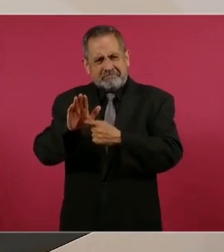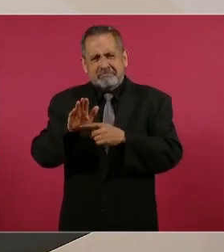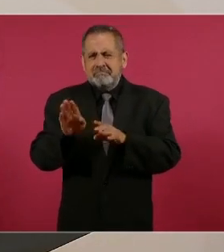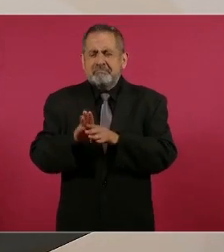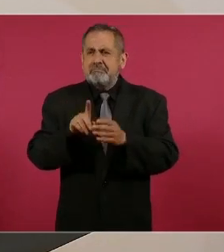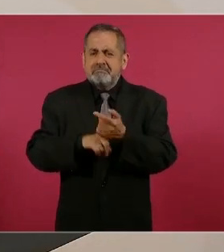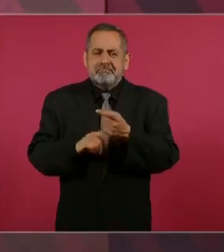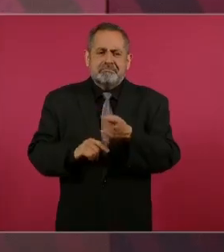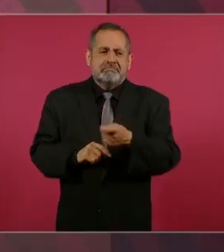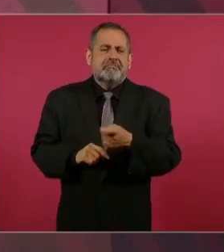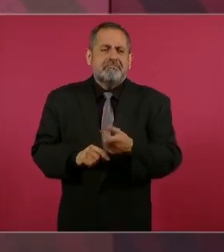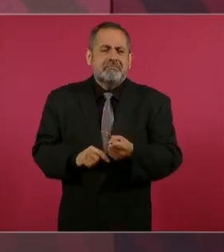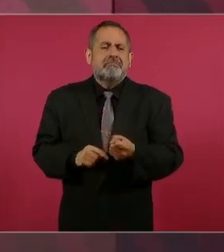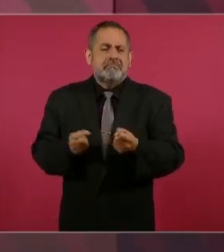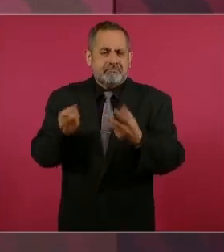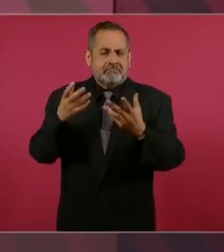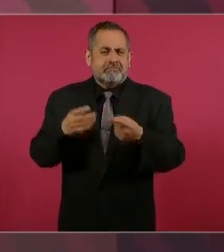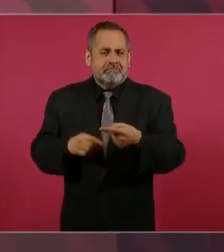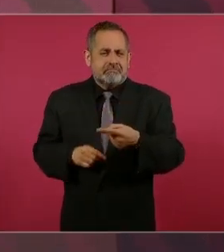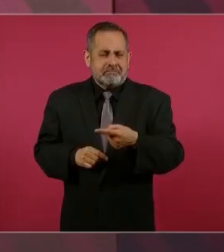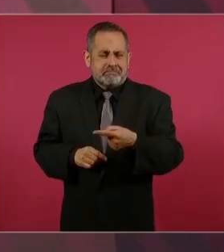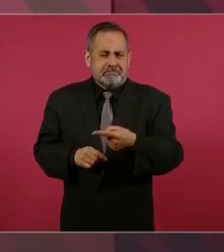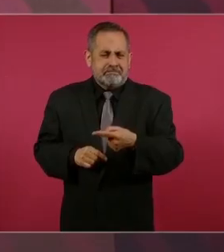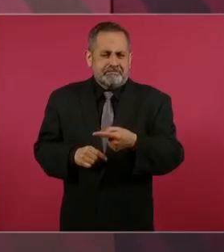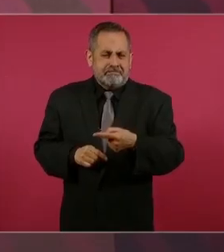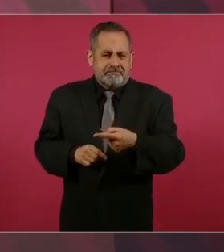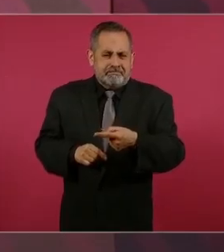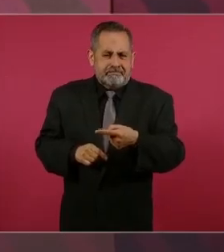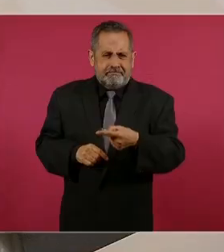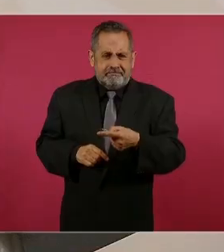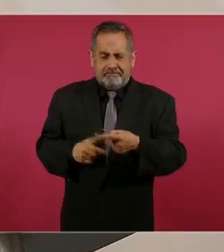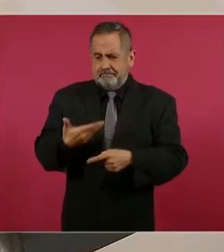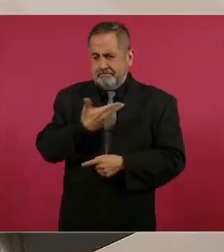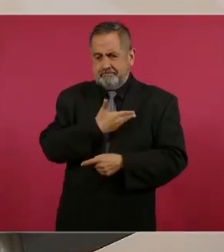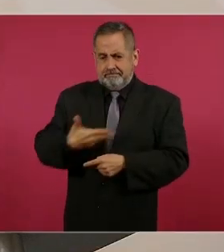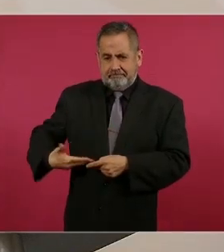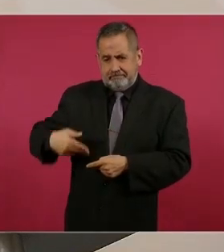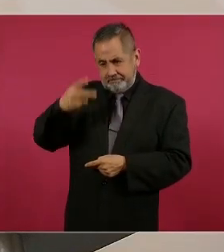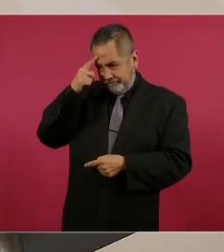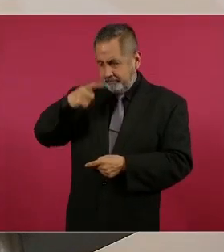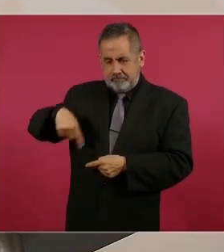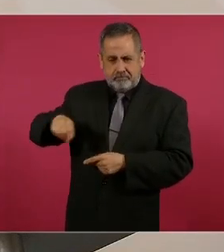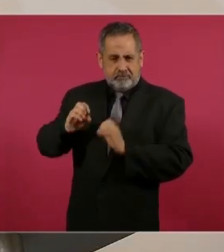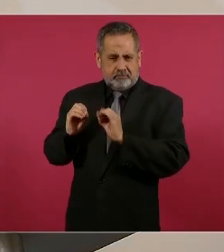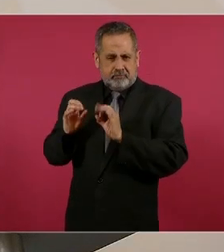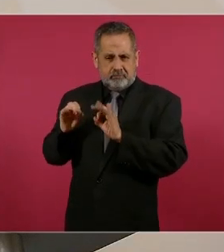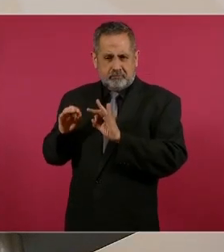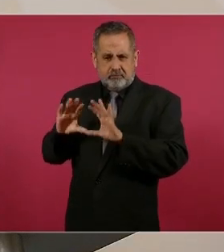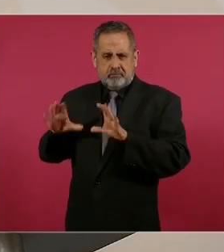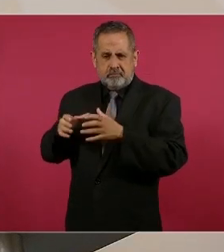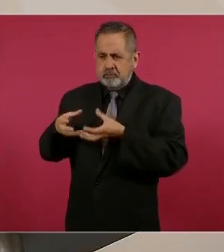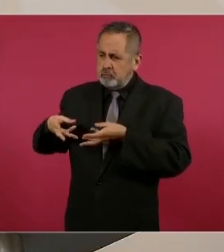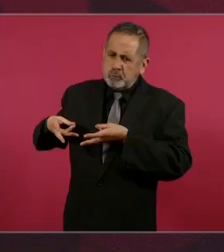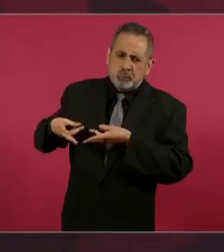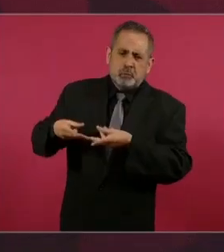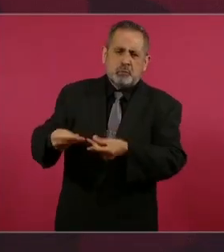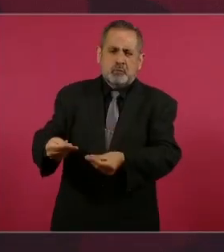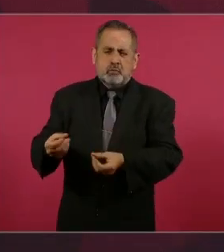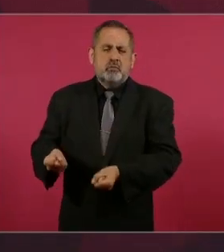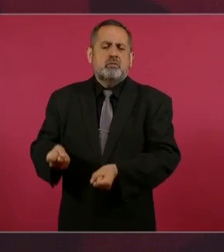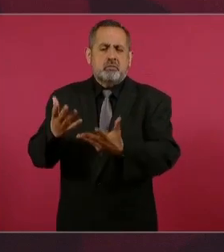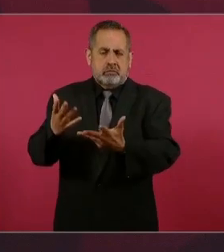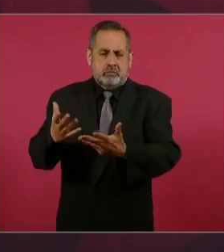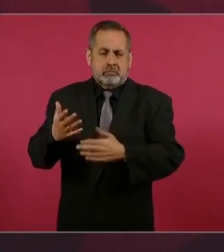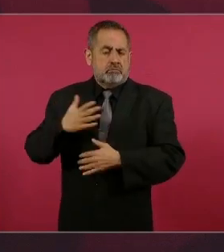de cuánto ejercía la presidencia cuando llegamos y cuánto ejercimos el